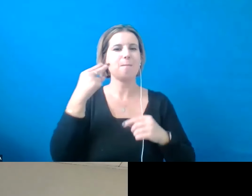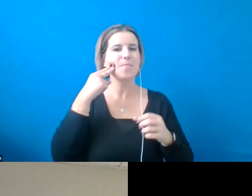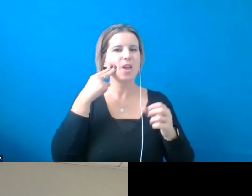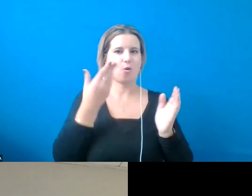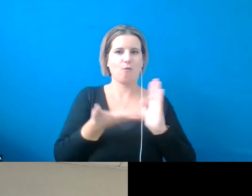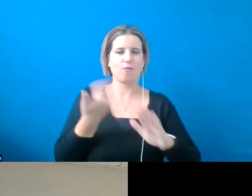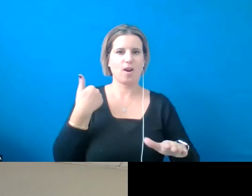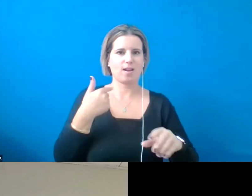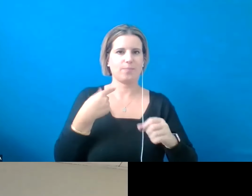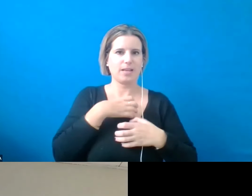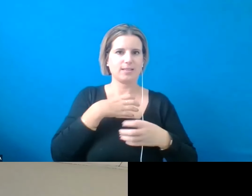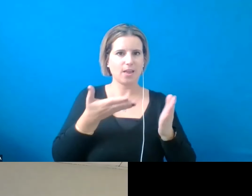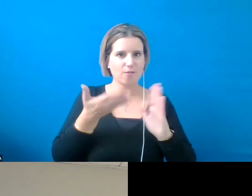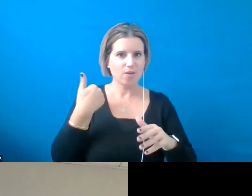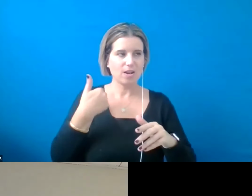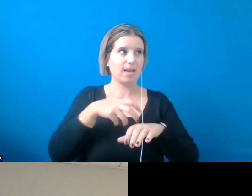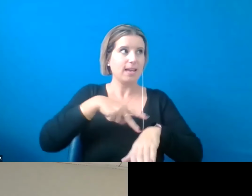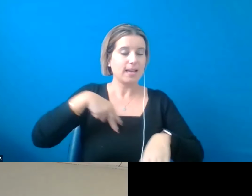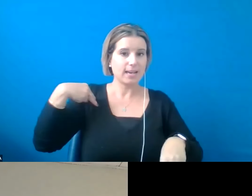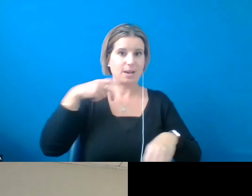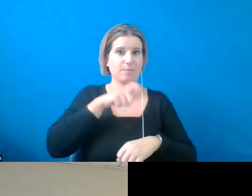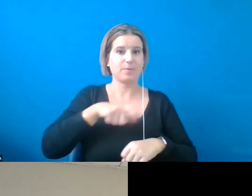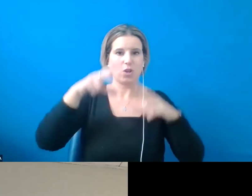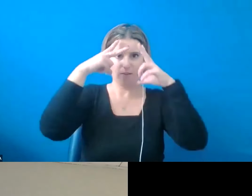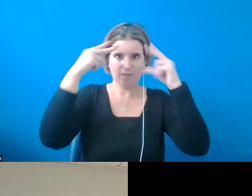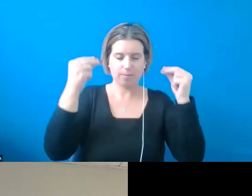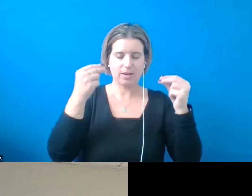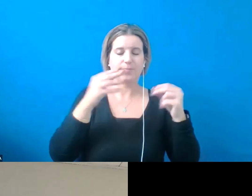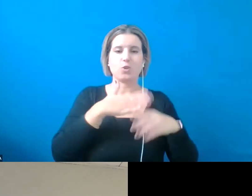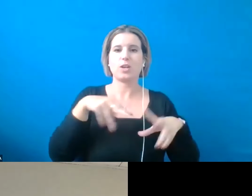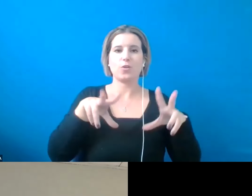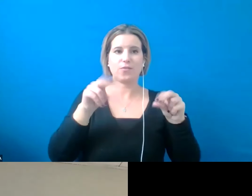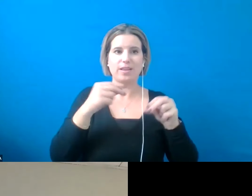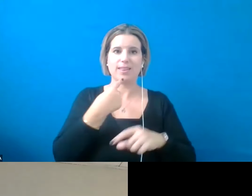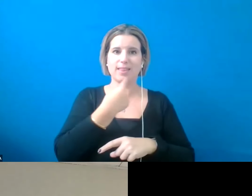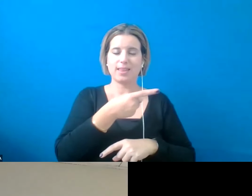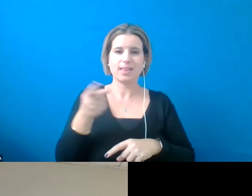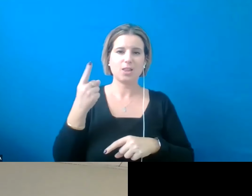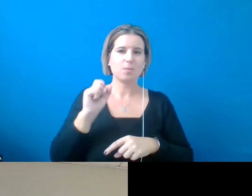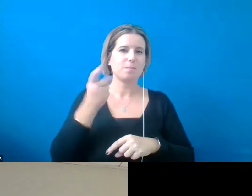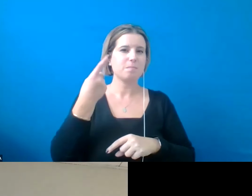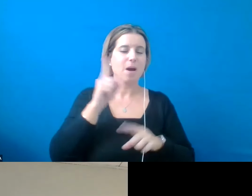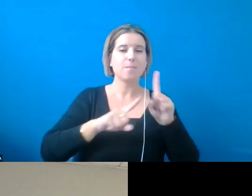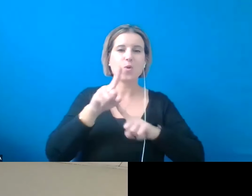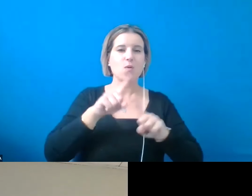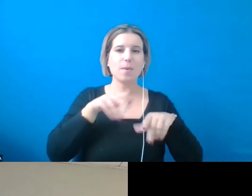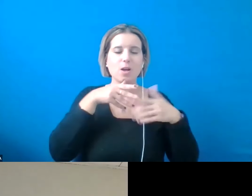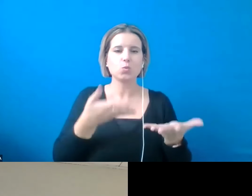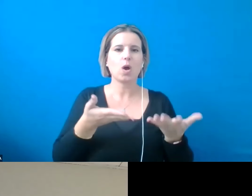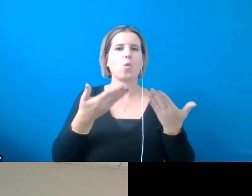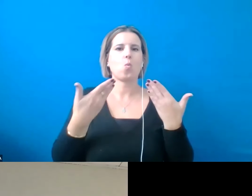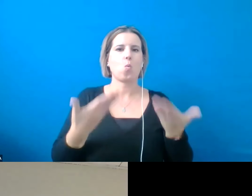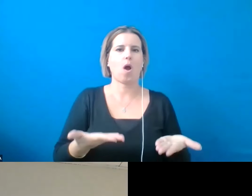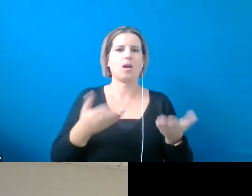en general el personal de enfermería no tiene mayor dificultad y quiero terminar pues diciendo cuál es el mayor problema que nos estamos encontrando que es